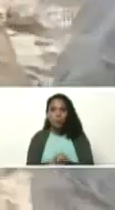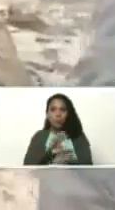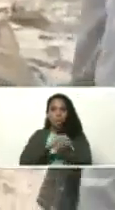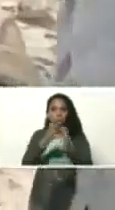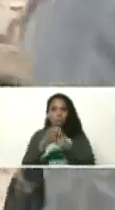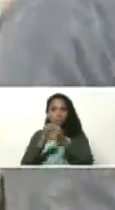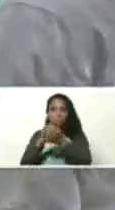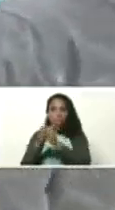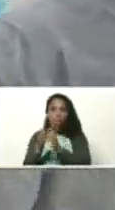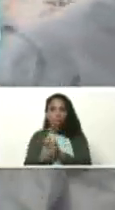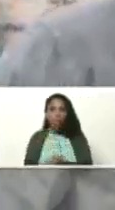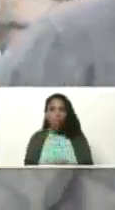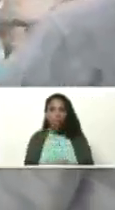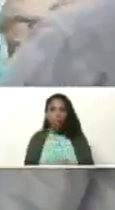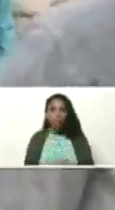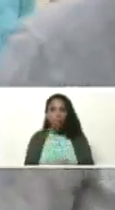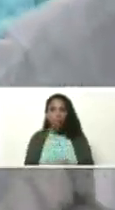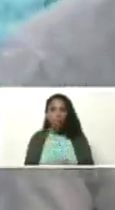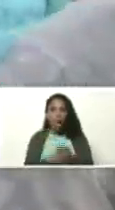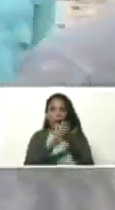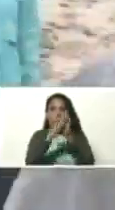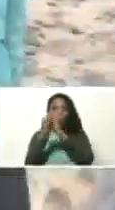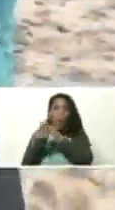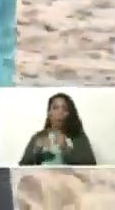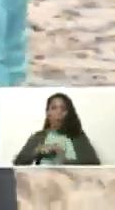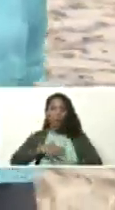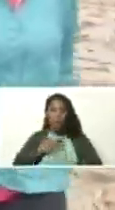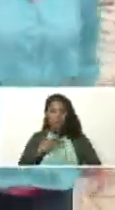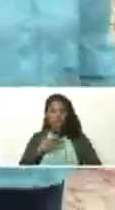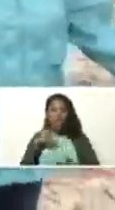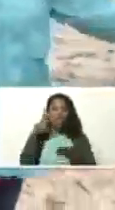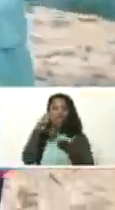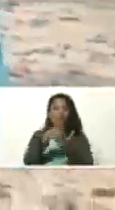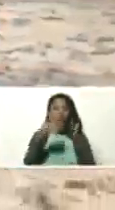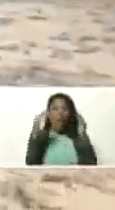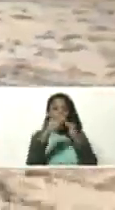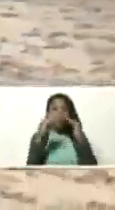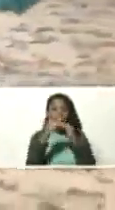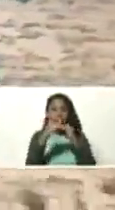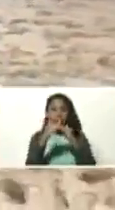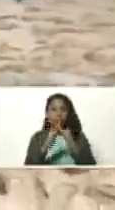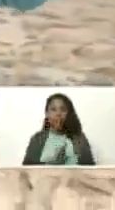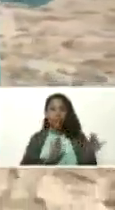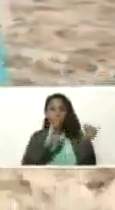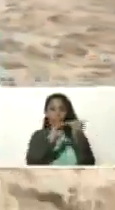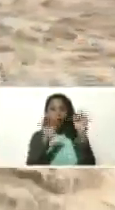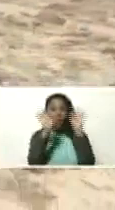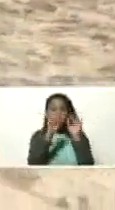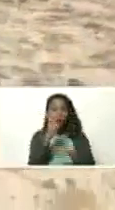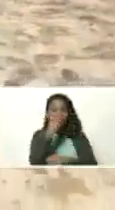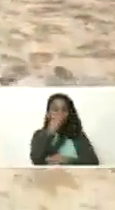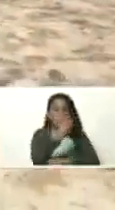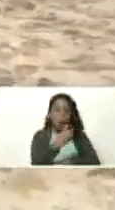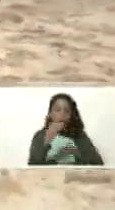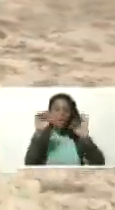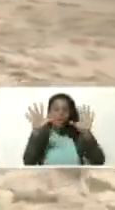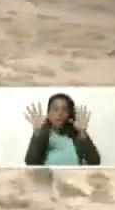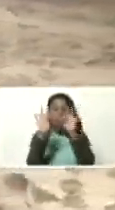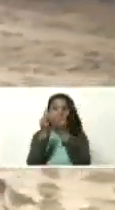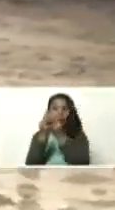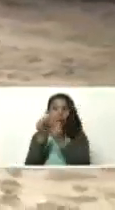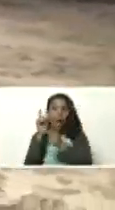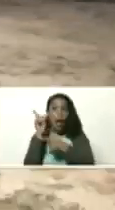despejando las vías para que la comunidad pueda llegar a sus casas. De igual manera visitamos a 10 familias que